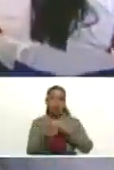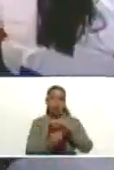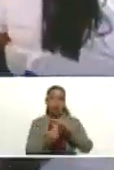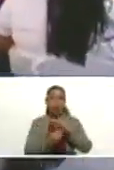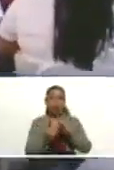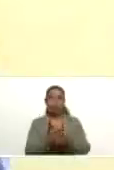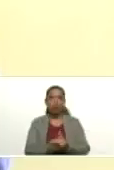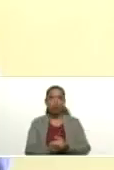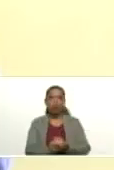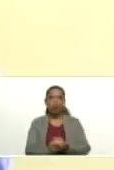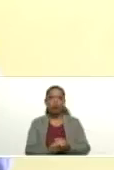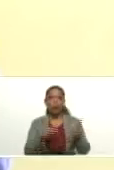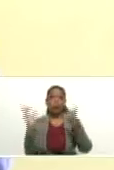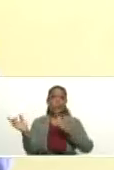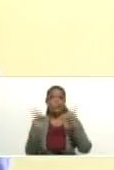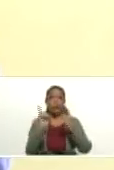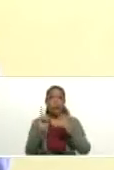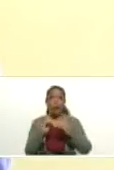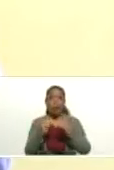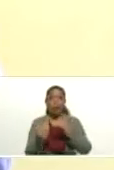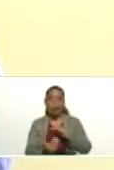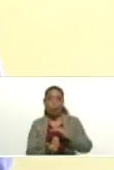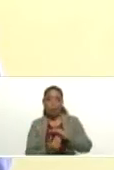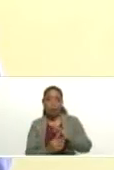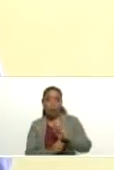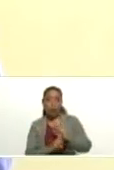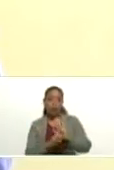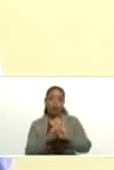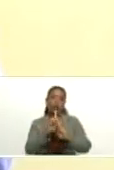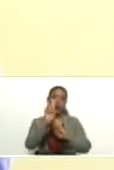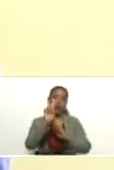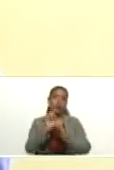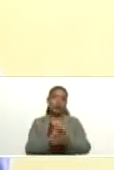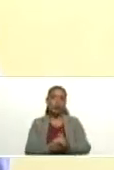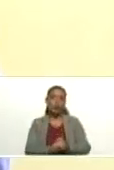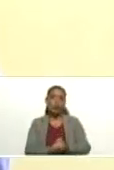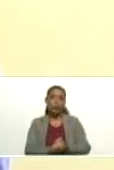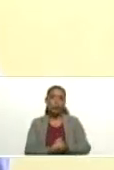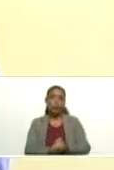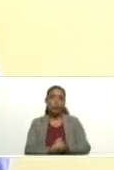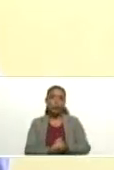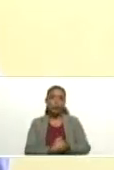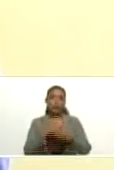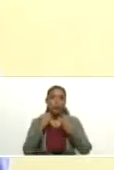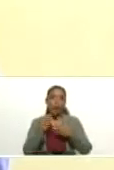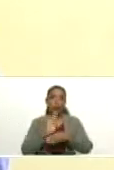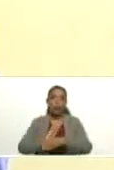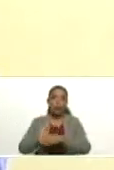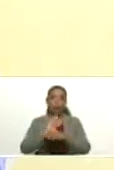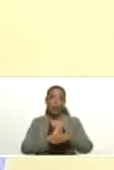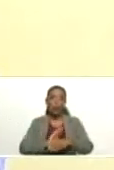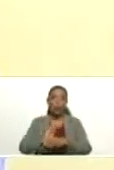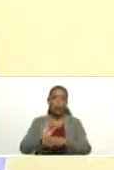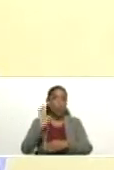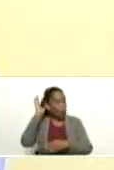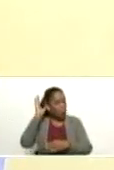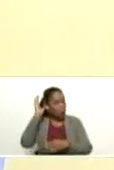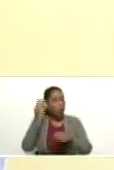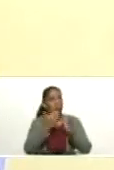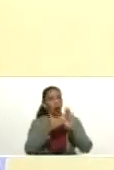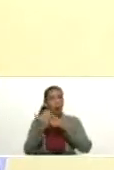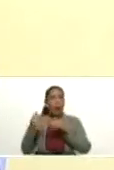del debate de abajo hacia arriba, como se llamaba antes, para el mantenimiento preventivo y consciente de los urbanismos.